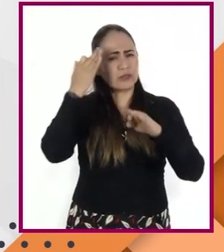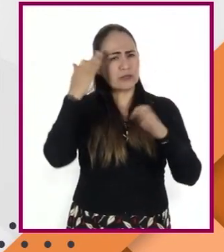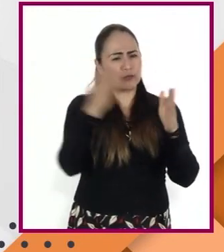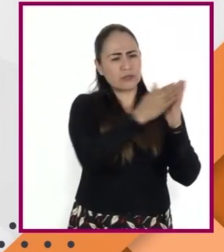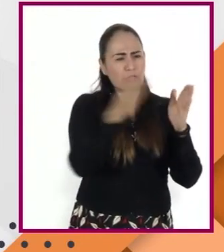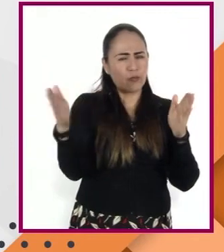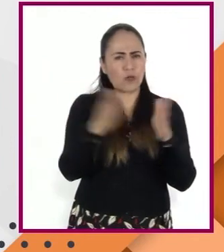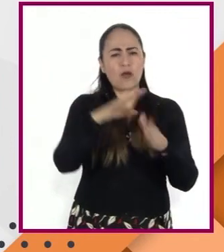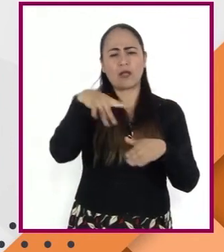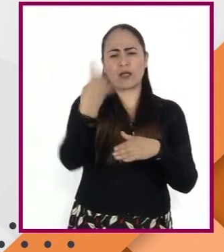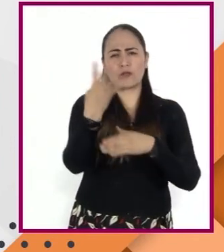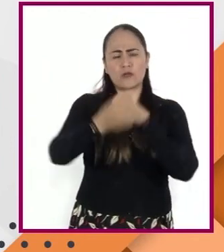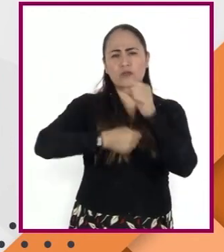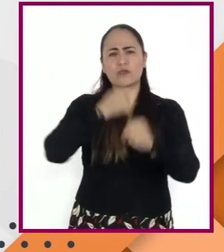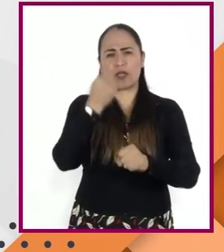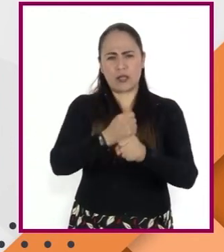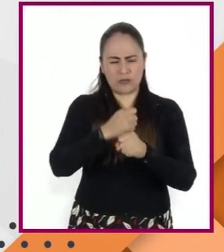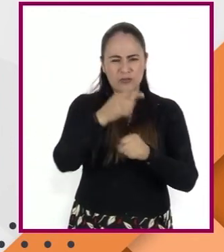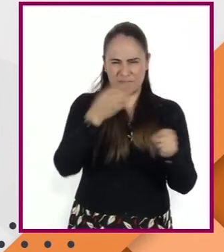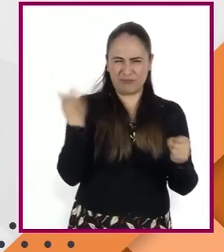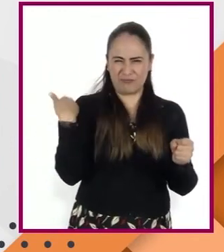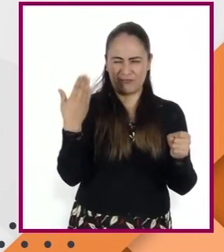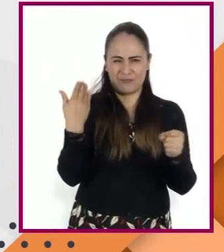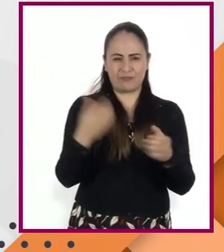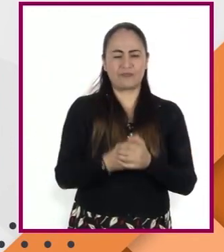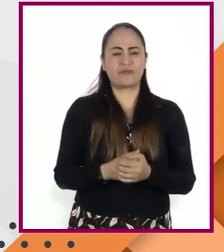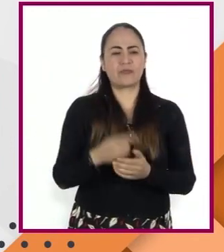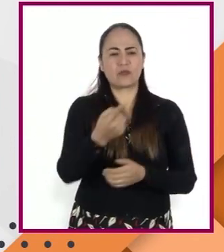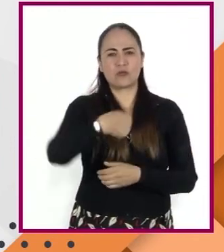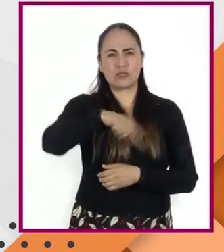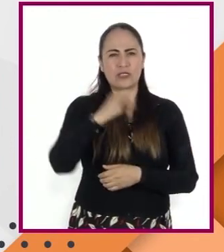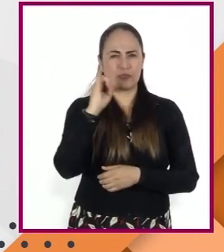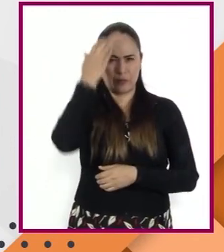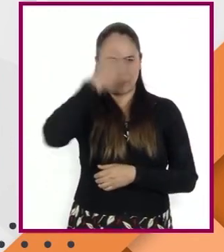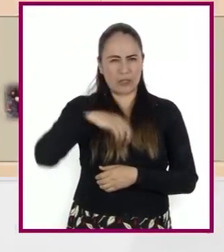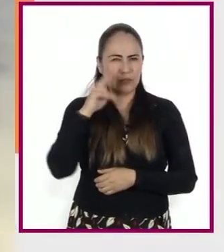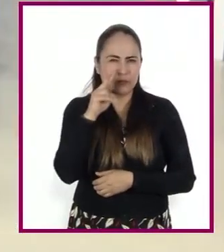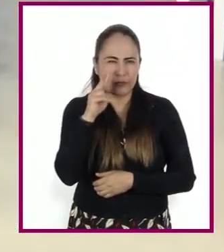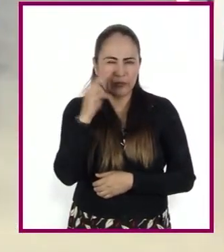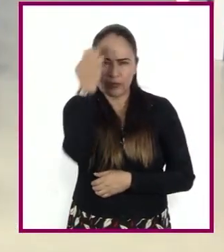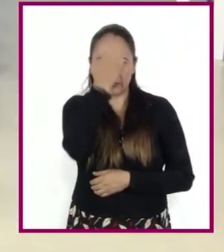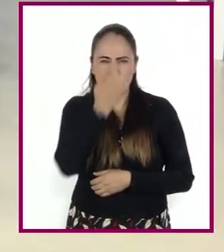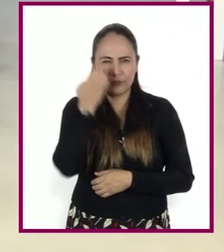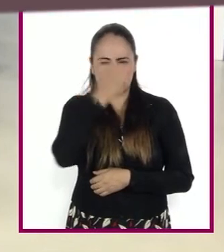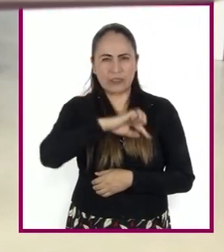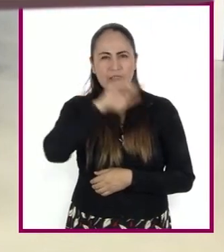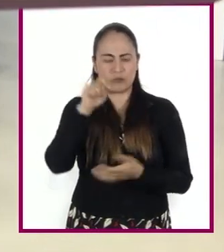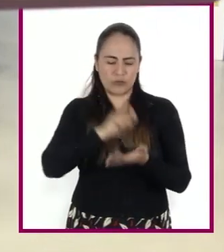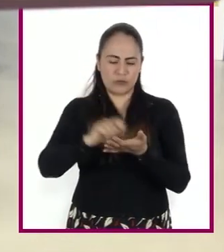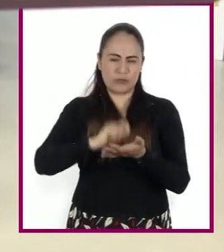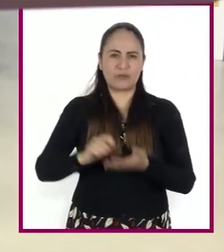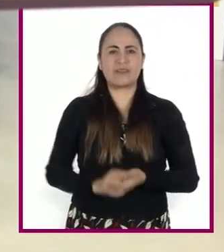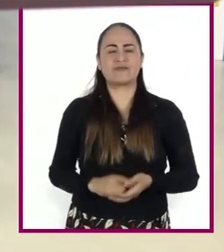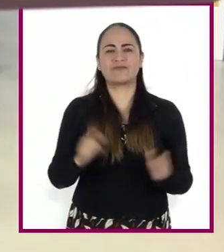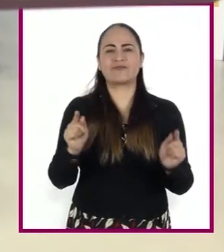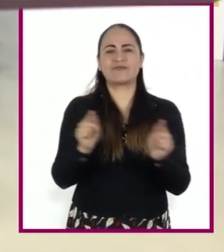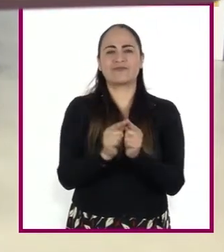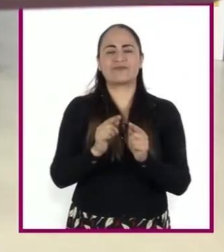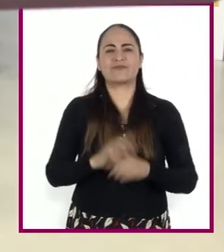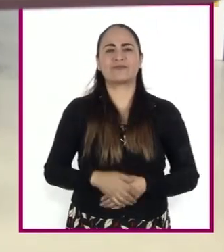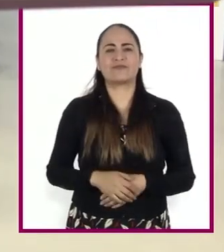1527 a 1530 y que fracasó por la ambición de sus miembros. 3. la Segunda Real